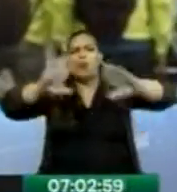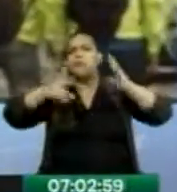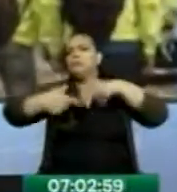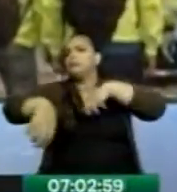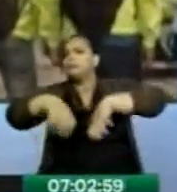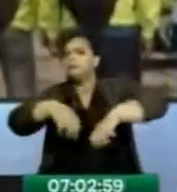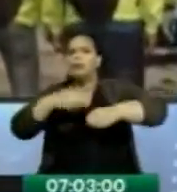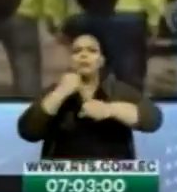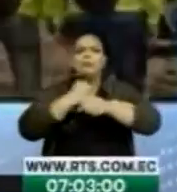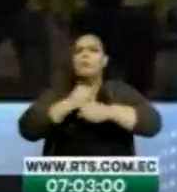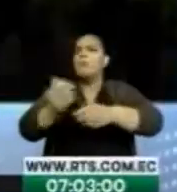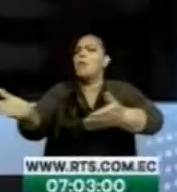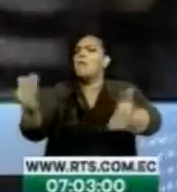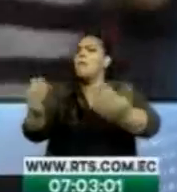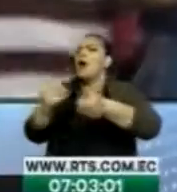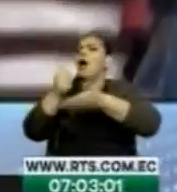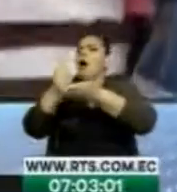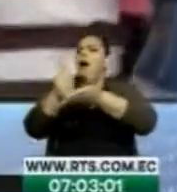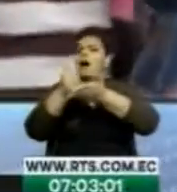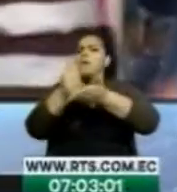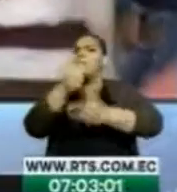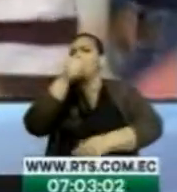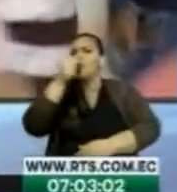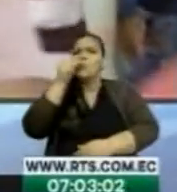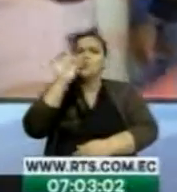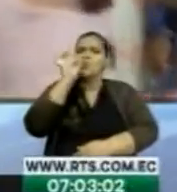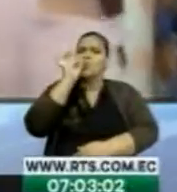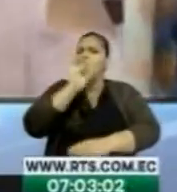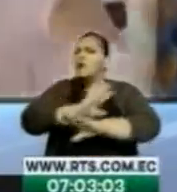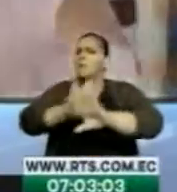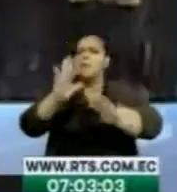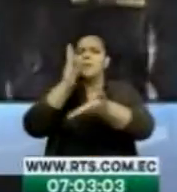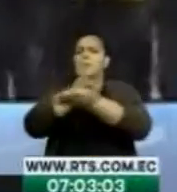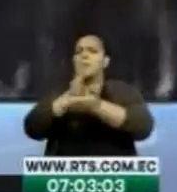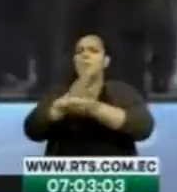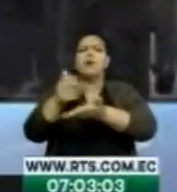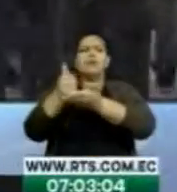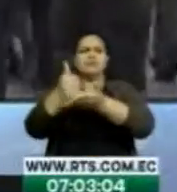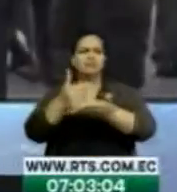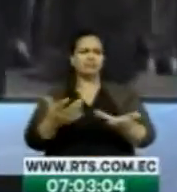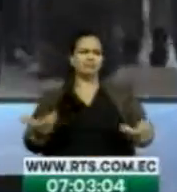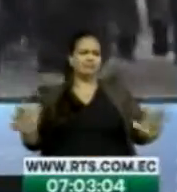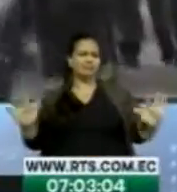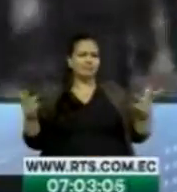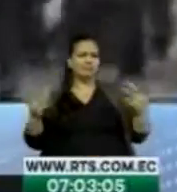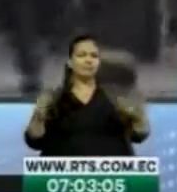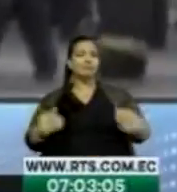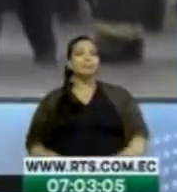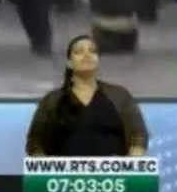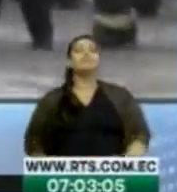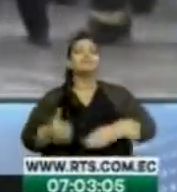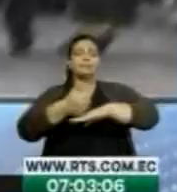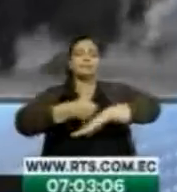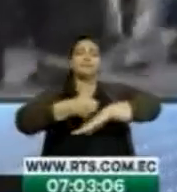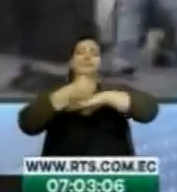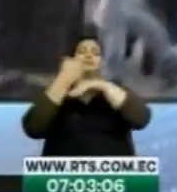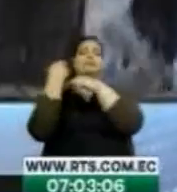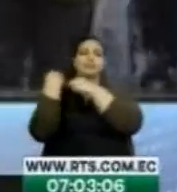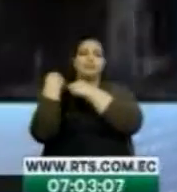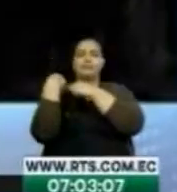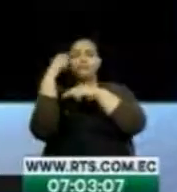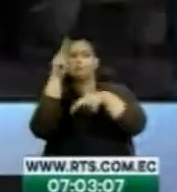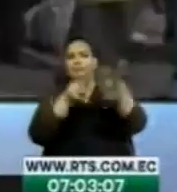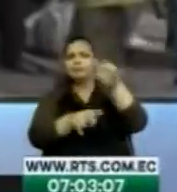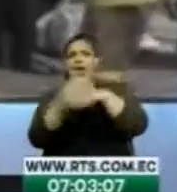están funcionando, en qué condiciones están atendiendo, si los permisos están actualizados, si tienen sistemas contra incendios, si